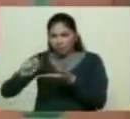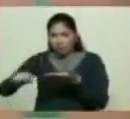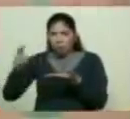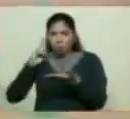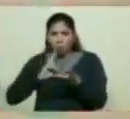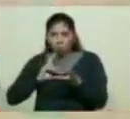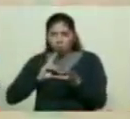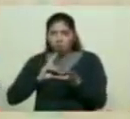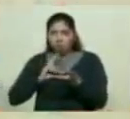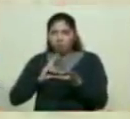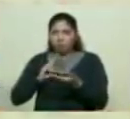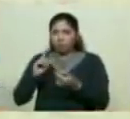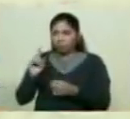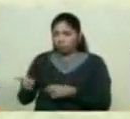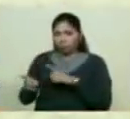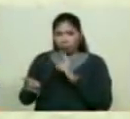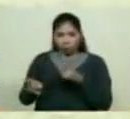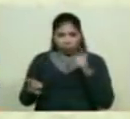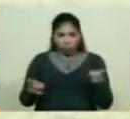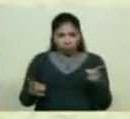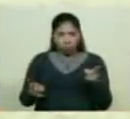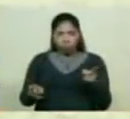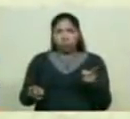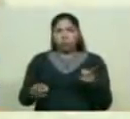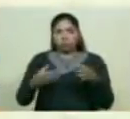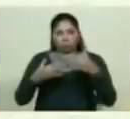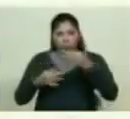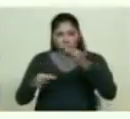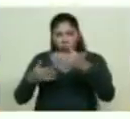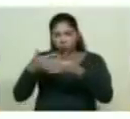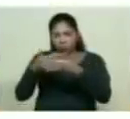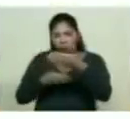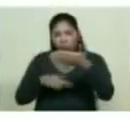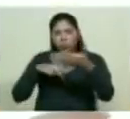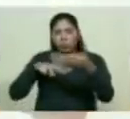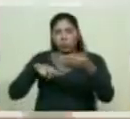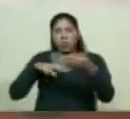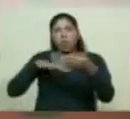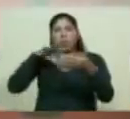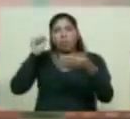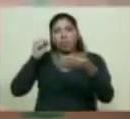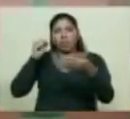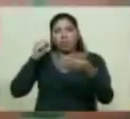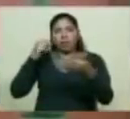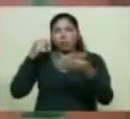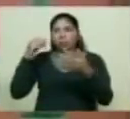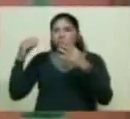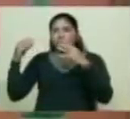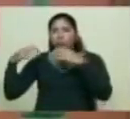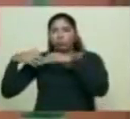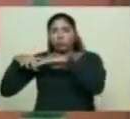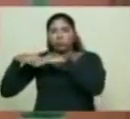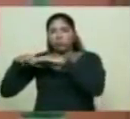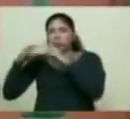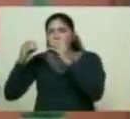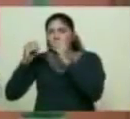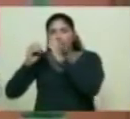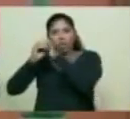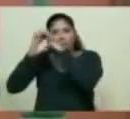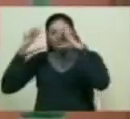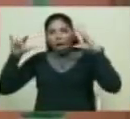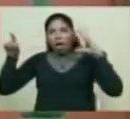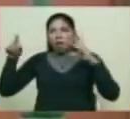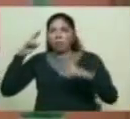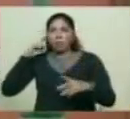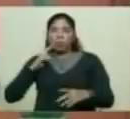que sirven para esclarecer el pensamiento de nuestro libertador en el bolívar hecho las bases de